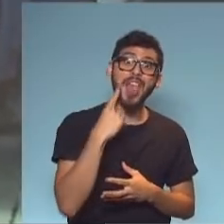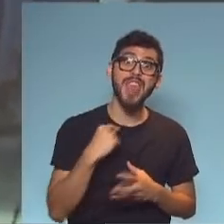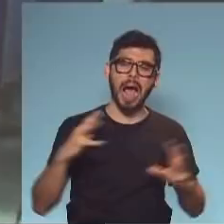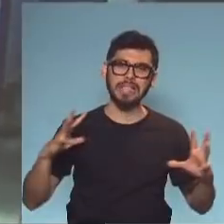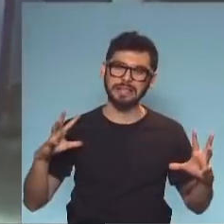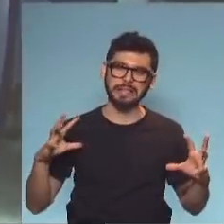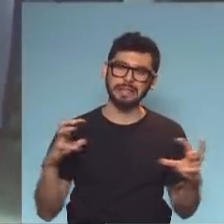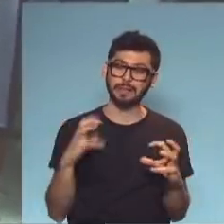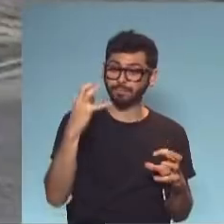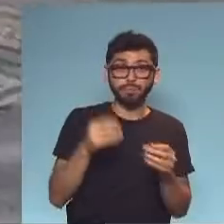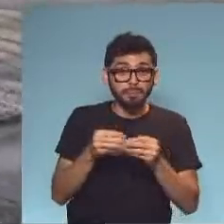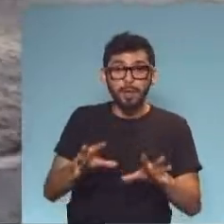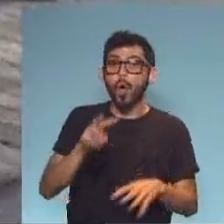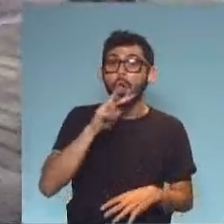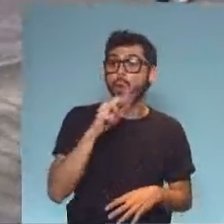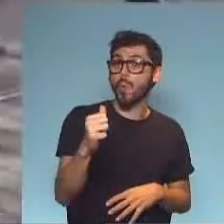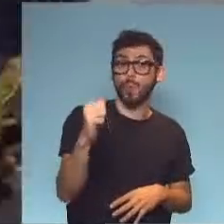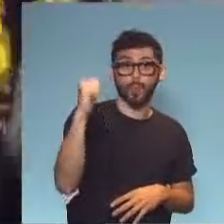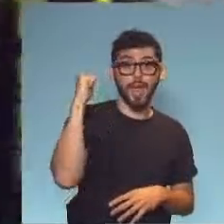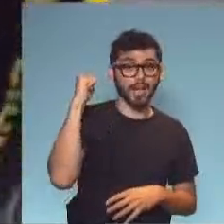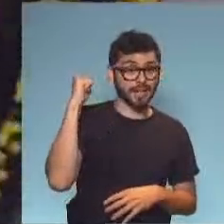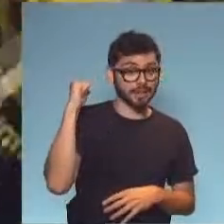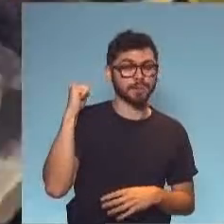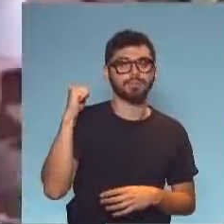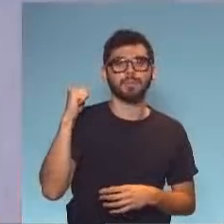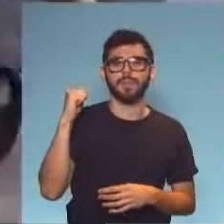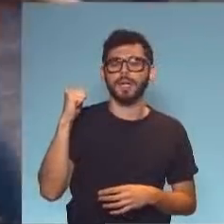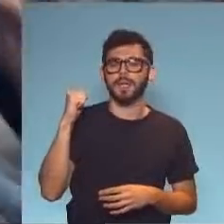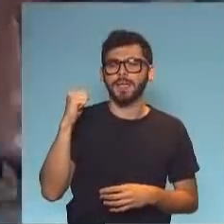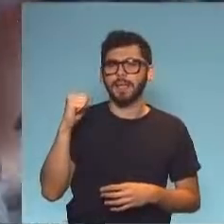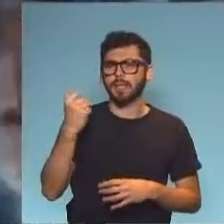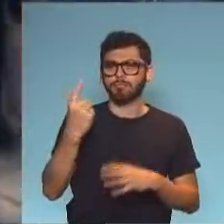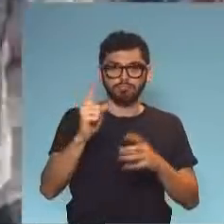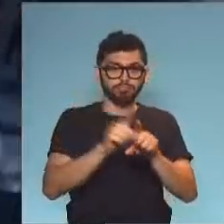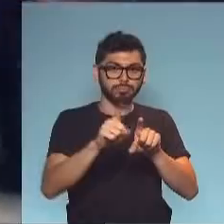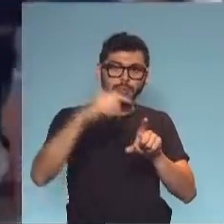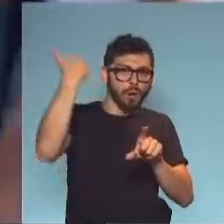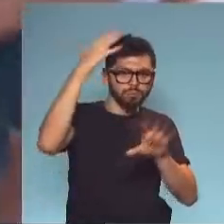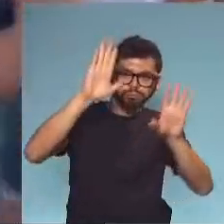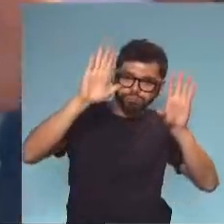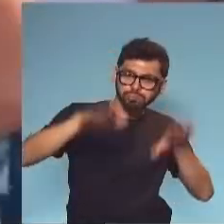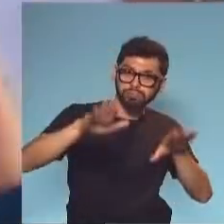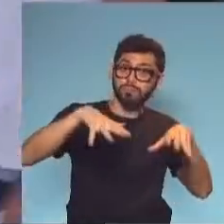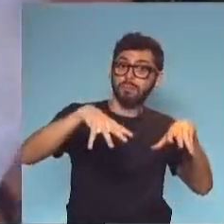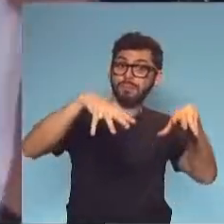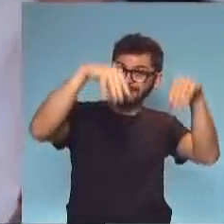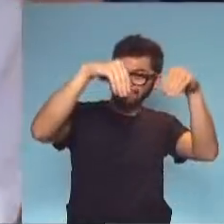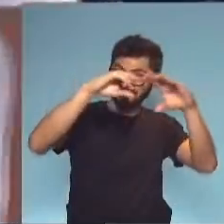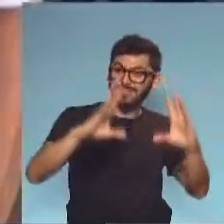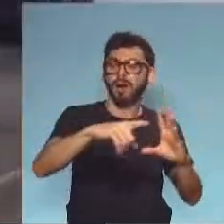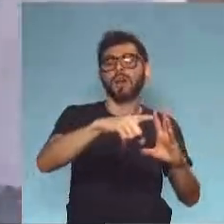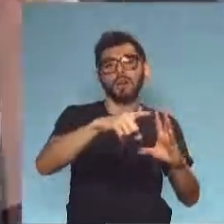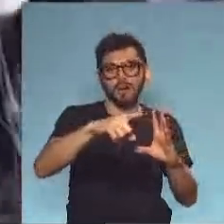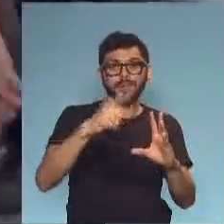empezó el viernes pasado también en una de las mezquitas donde estaban manifestándose. Ahí estamos viendo en